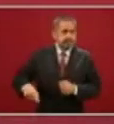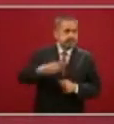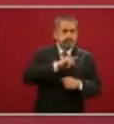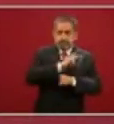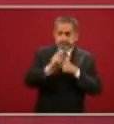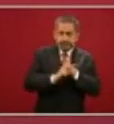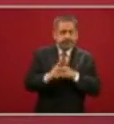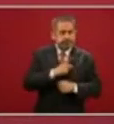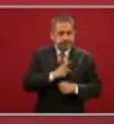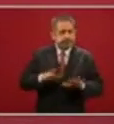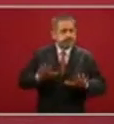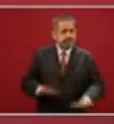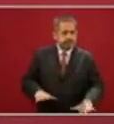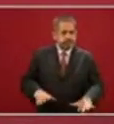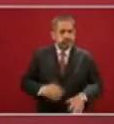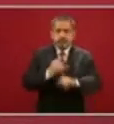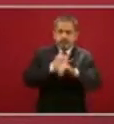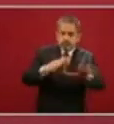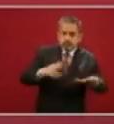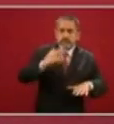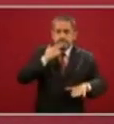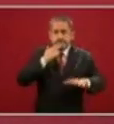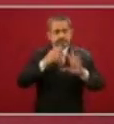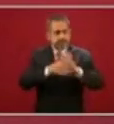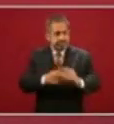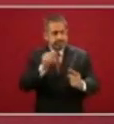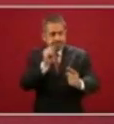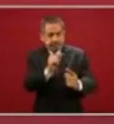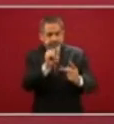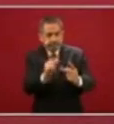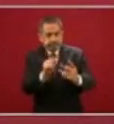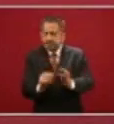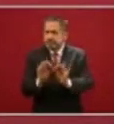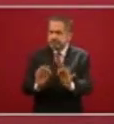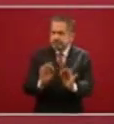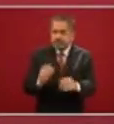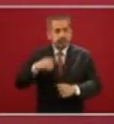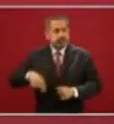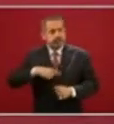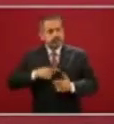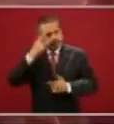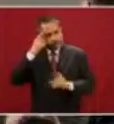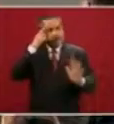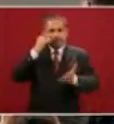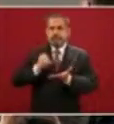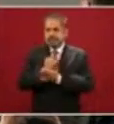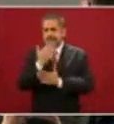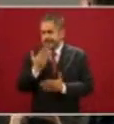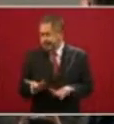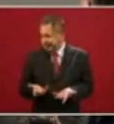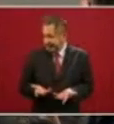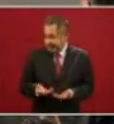y permear información útil que permita tomar decisiones con una base verídica de información. Sin embargo,